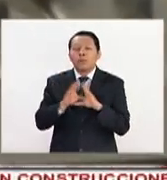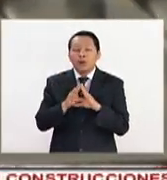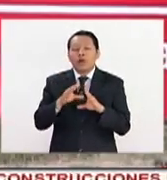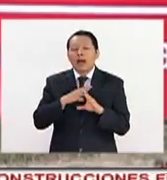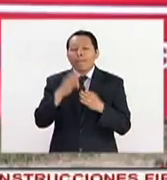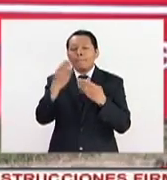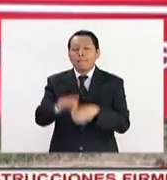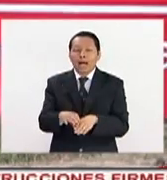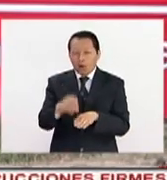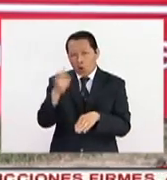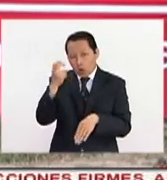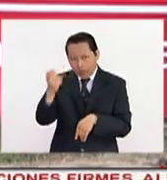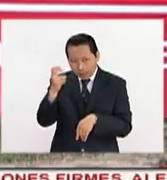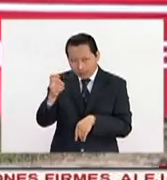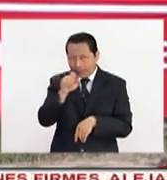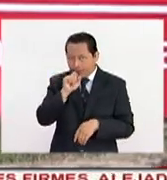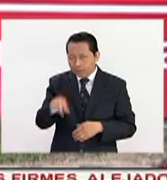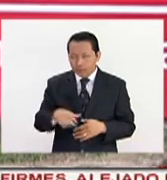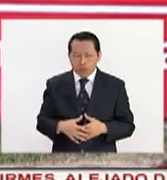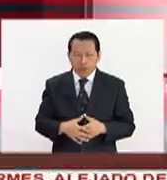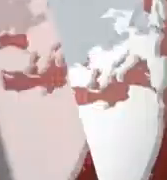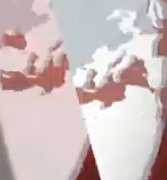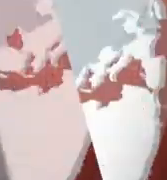banca privada de ese principado.